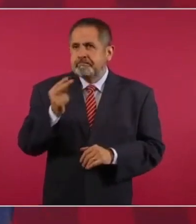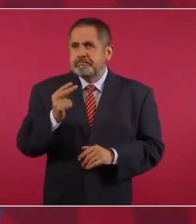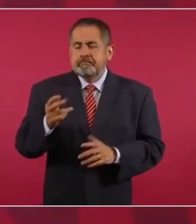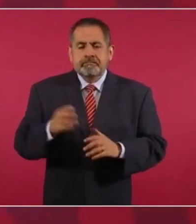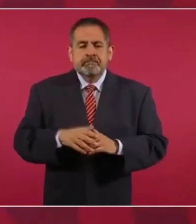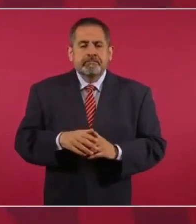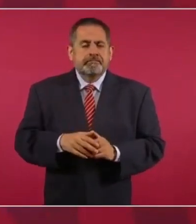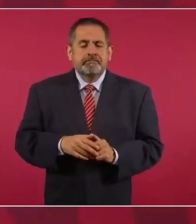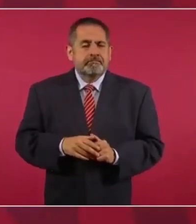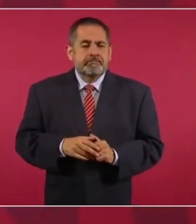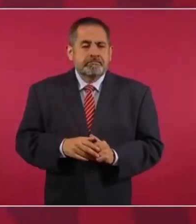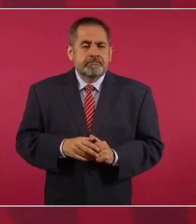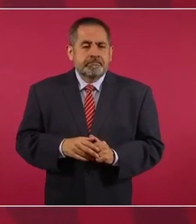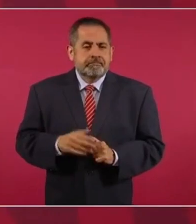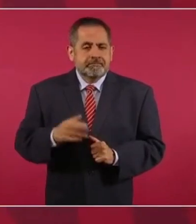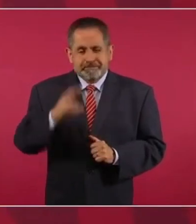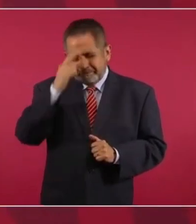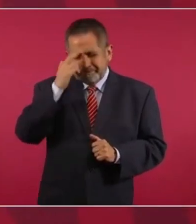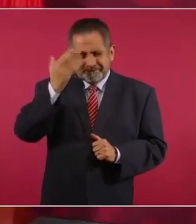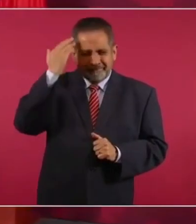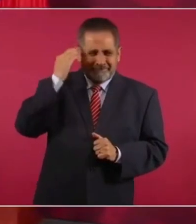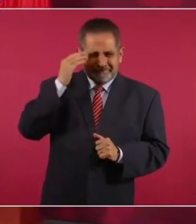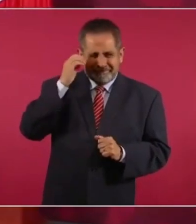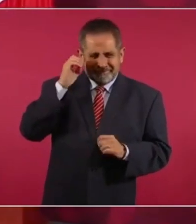el tiempo aciago